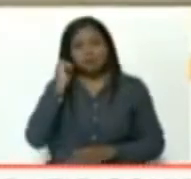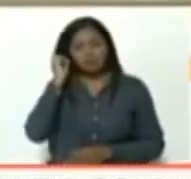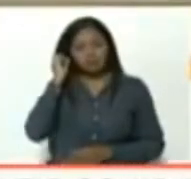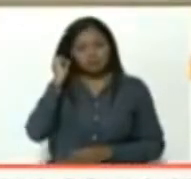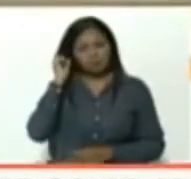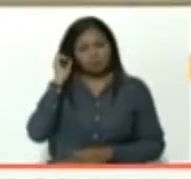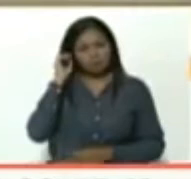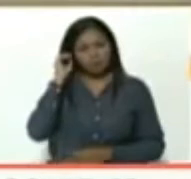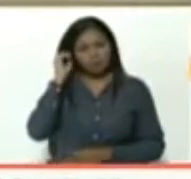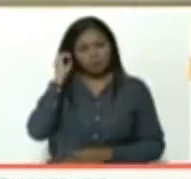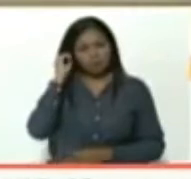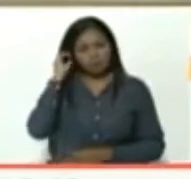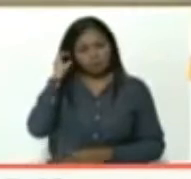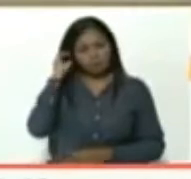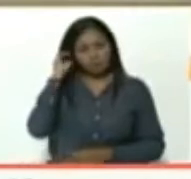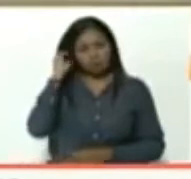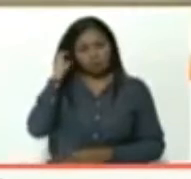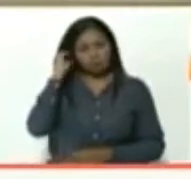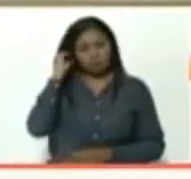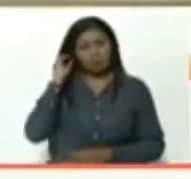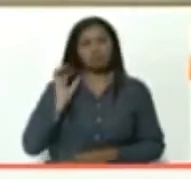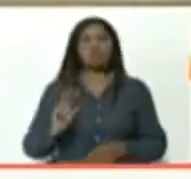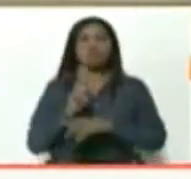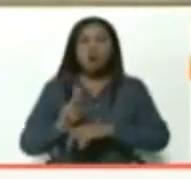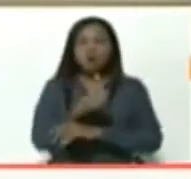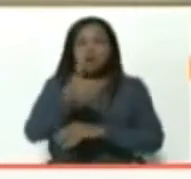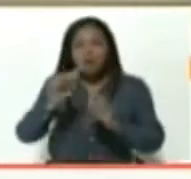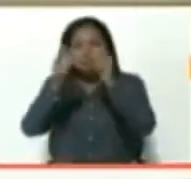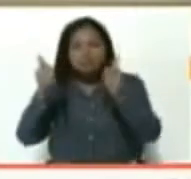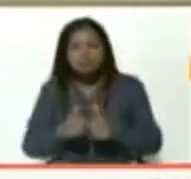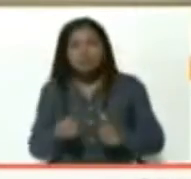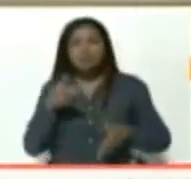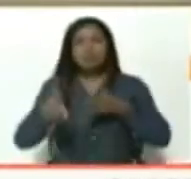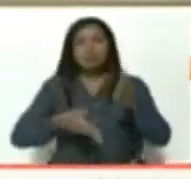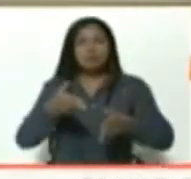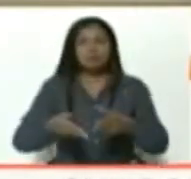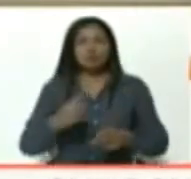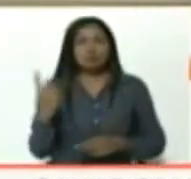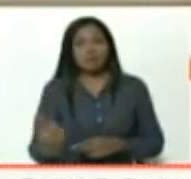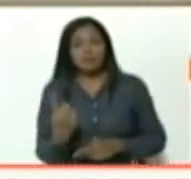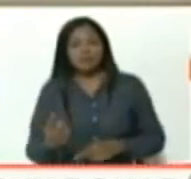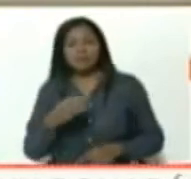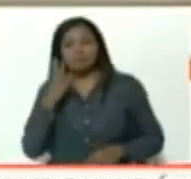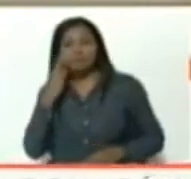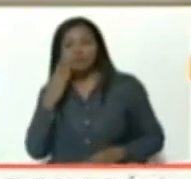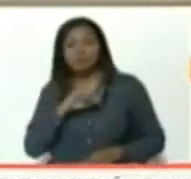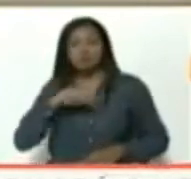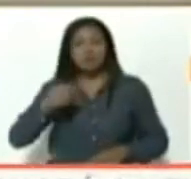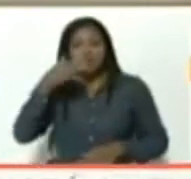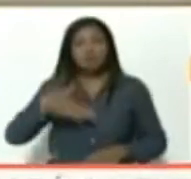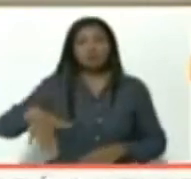un 100% de las usuarias y usuarios del sistema metro. No solamente nuestro